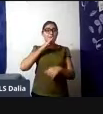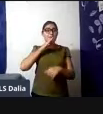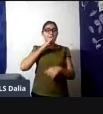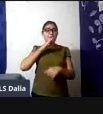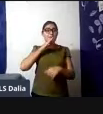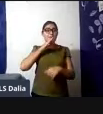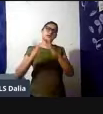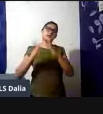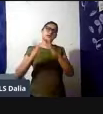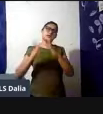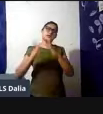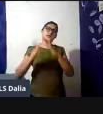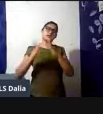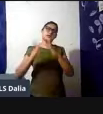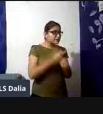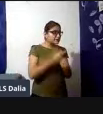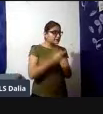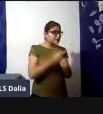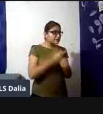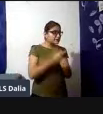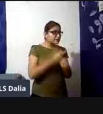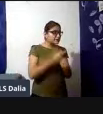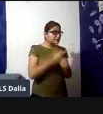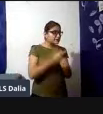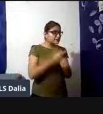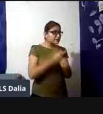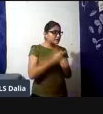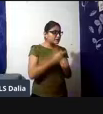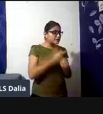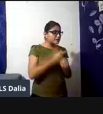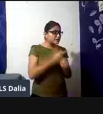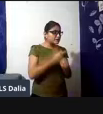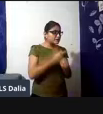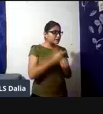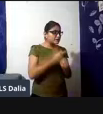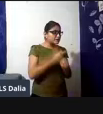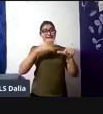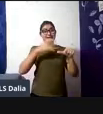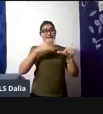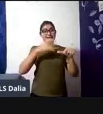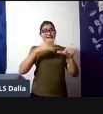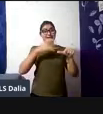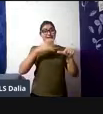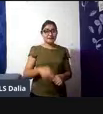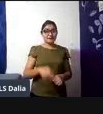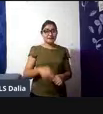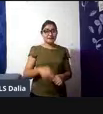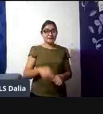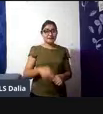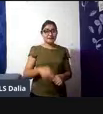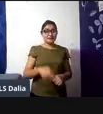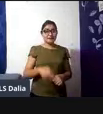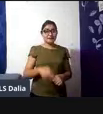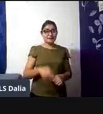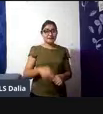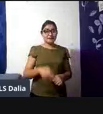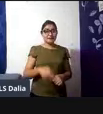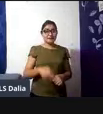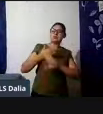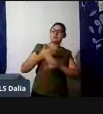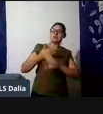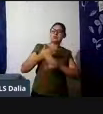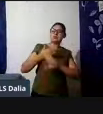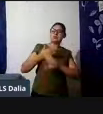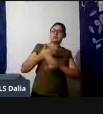bullying, pero gracias a su mamá se puso remedio a esta situación, cambió de escuela, cerró sus redes y volvió a comenzar.